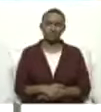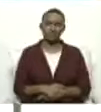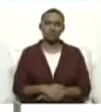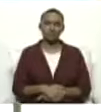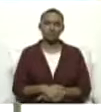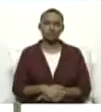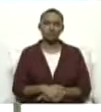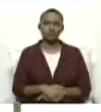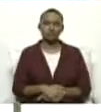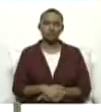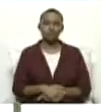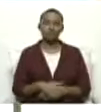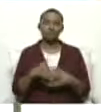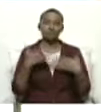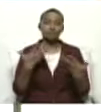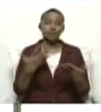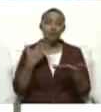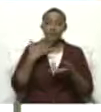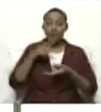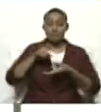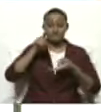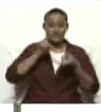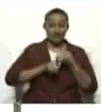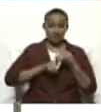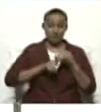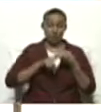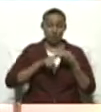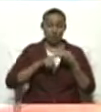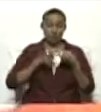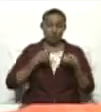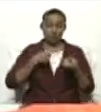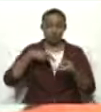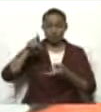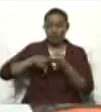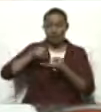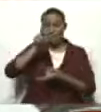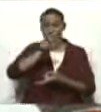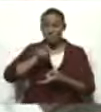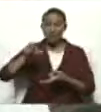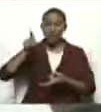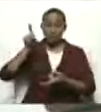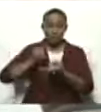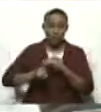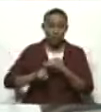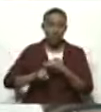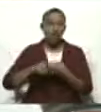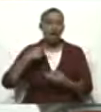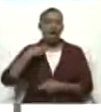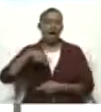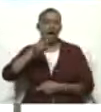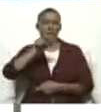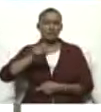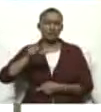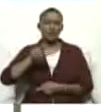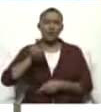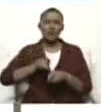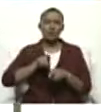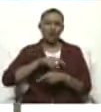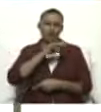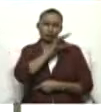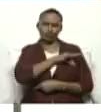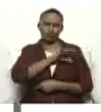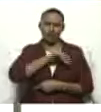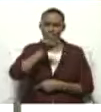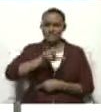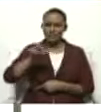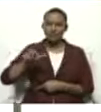de el matrimonio infantil, ahora hay en algunos lugares y sociedades minoritariamente, pero eso va creciendo, propuesta